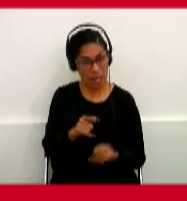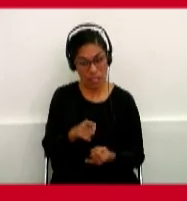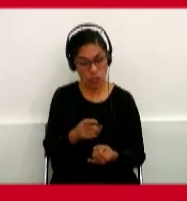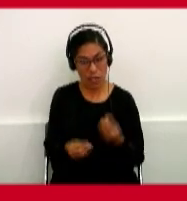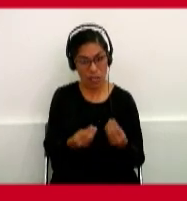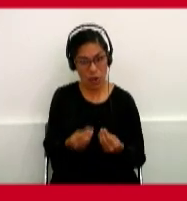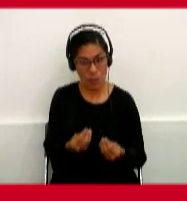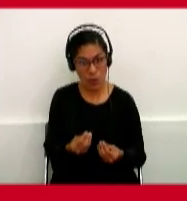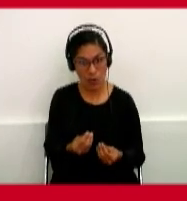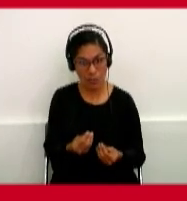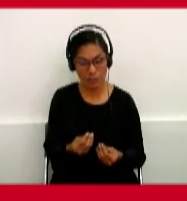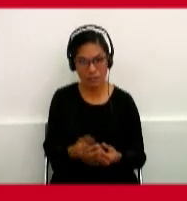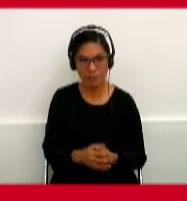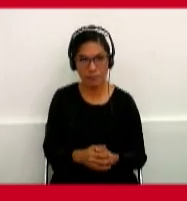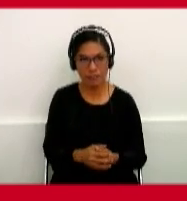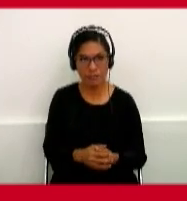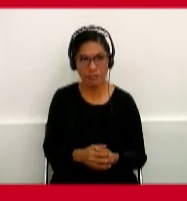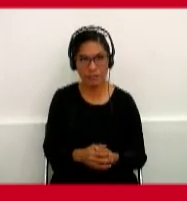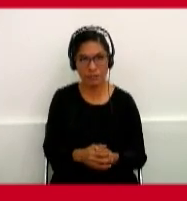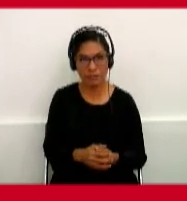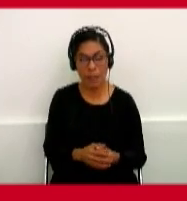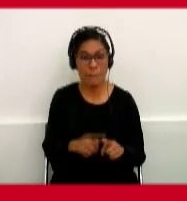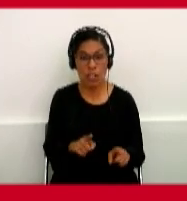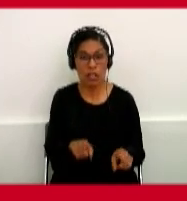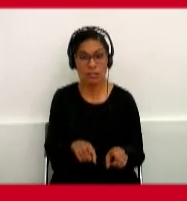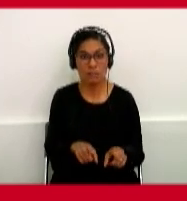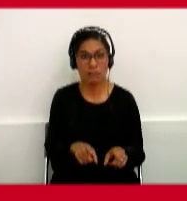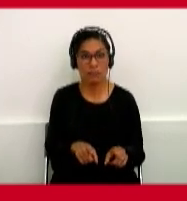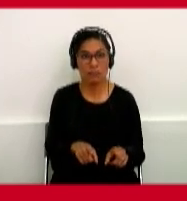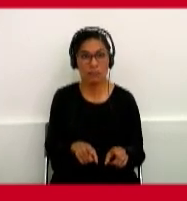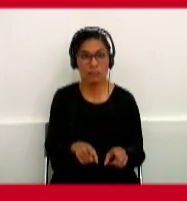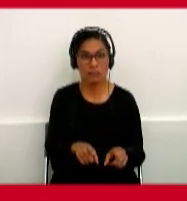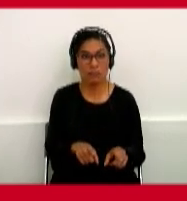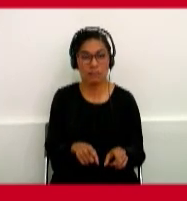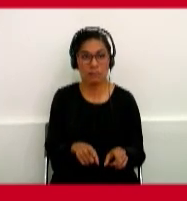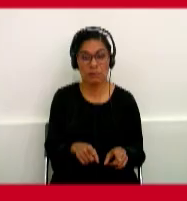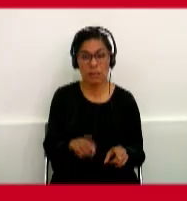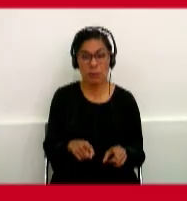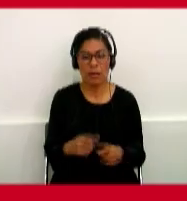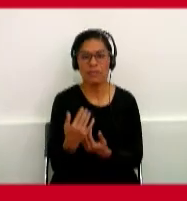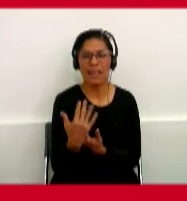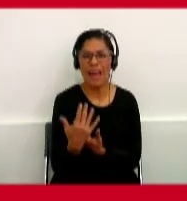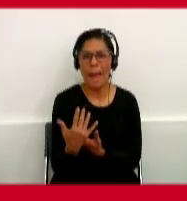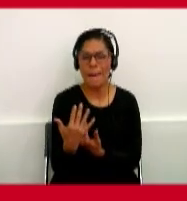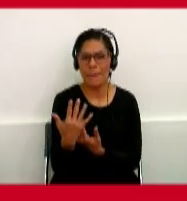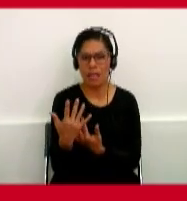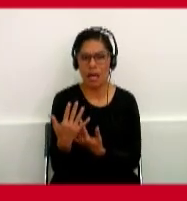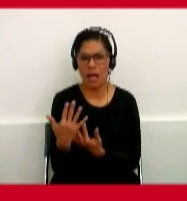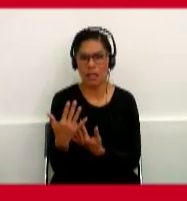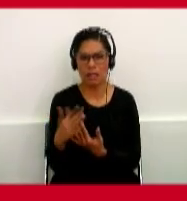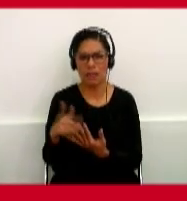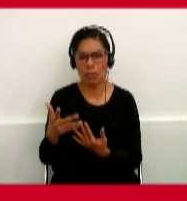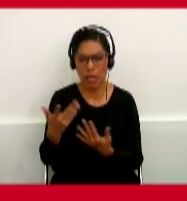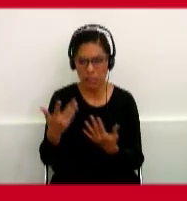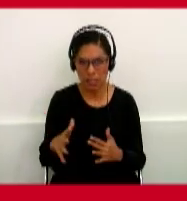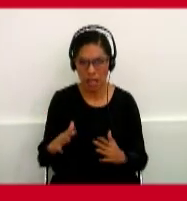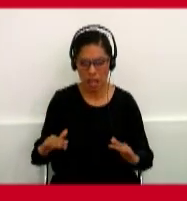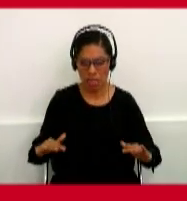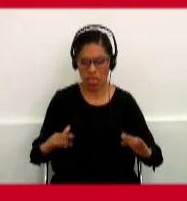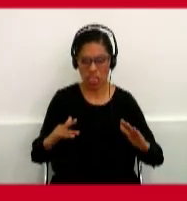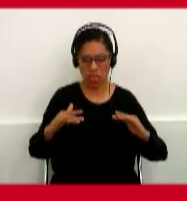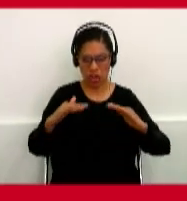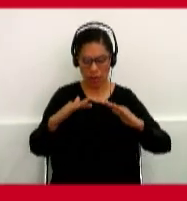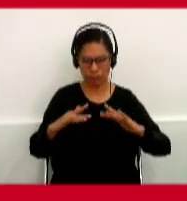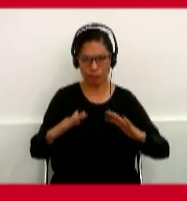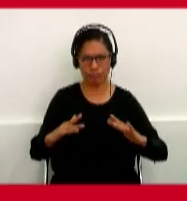palabra, ¿no? Pero bueno, tampoco y vamos a esperar que ocurra una falla, ¿no? Entonces,